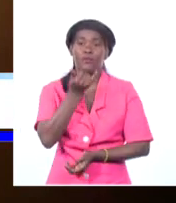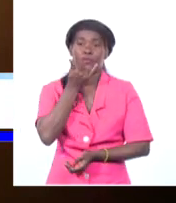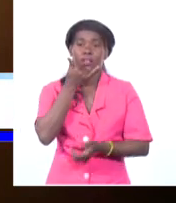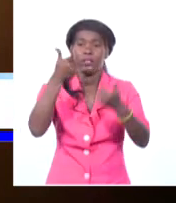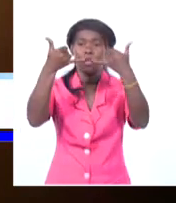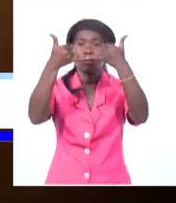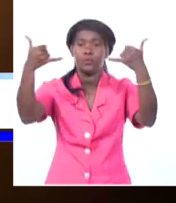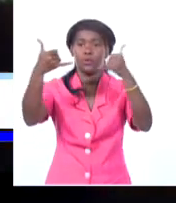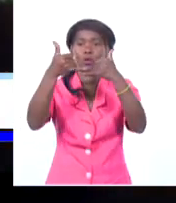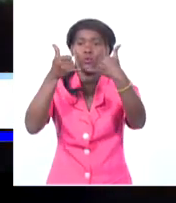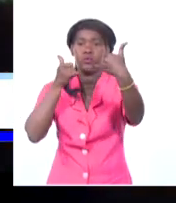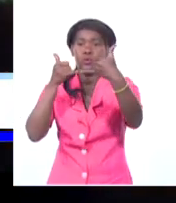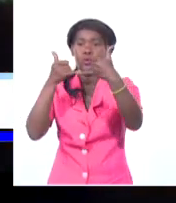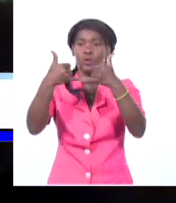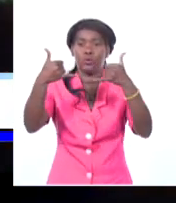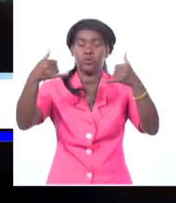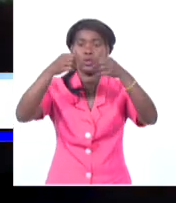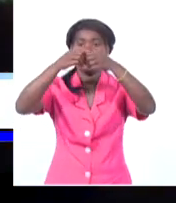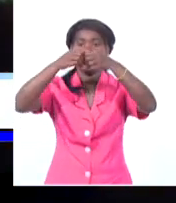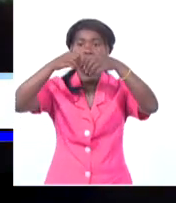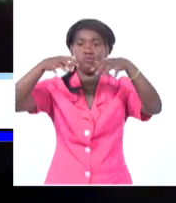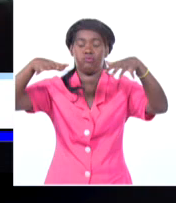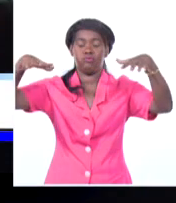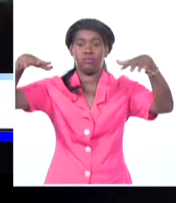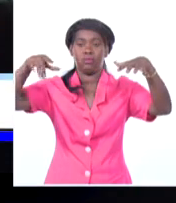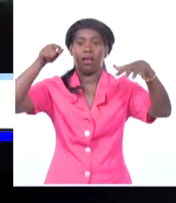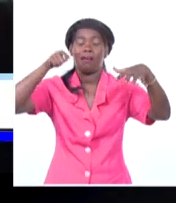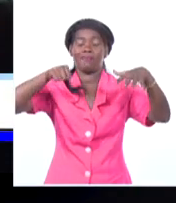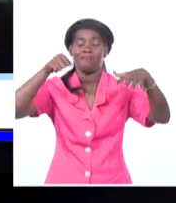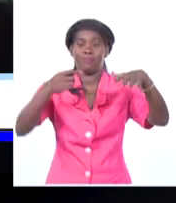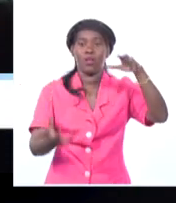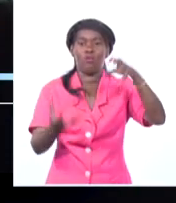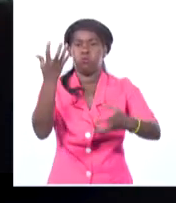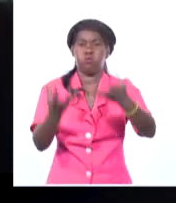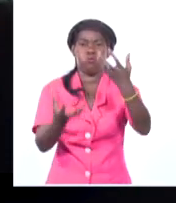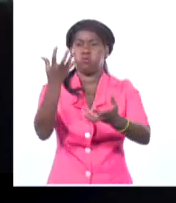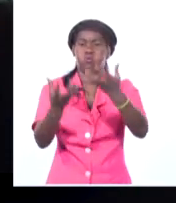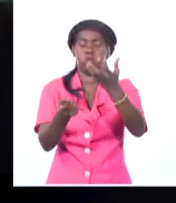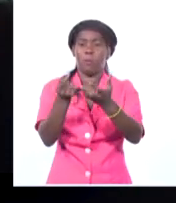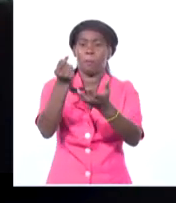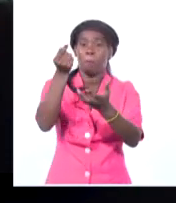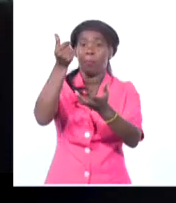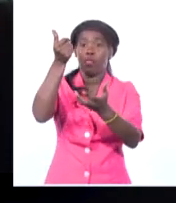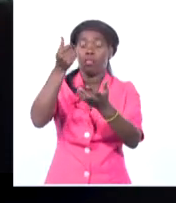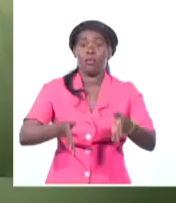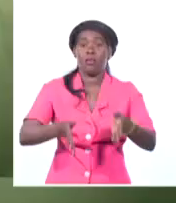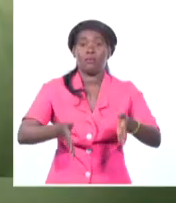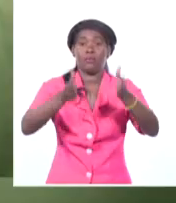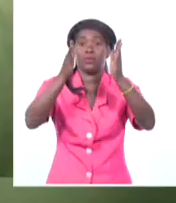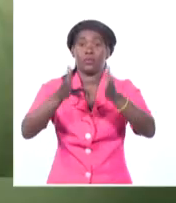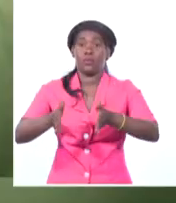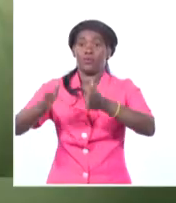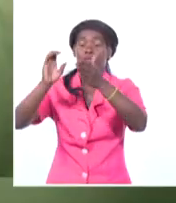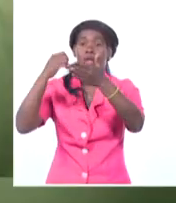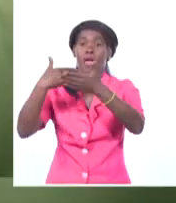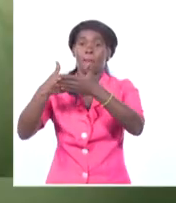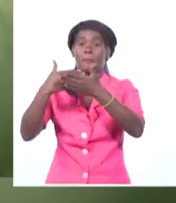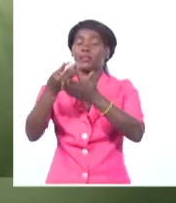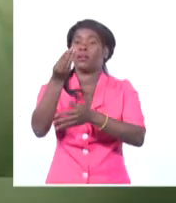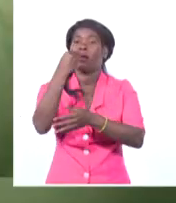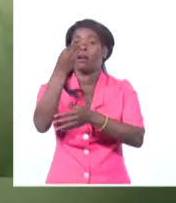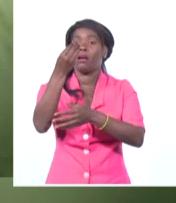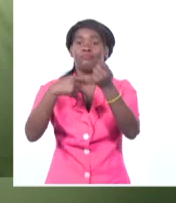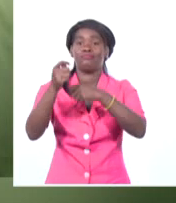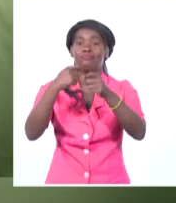eléctricas del sector residencial de la circunscripción 5 debido a la proximidad de las edificaciones de la empresa de acopio y beneficio del